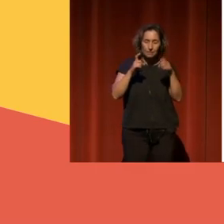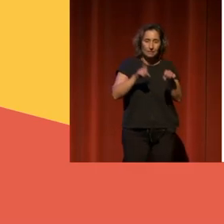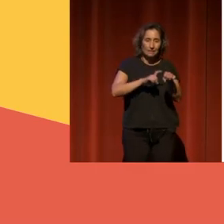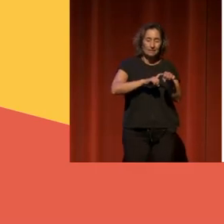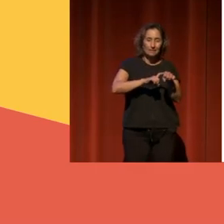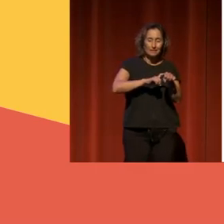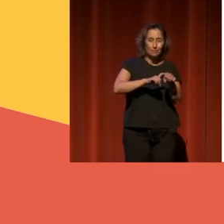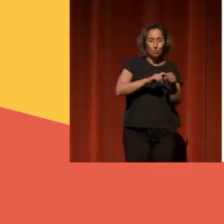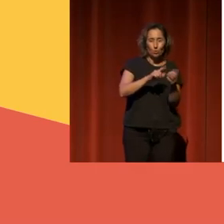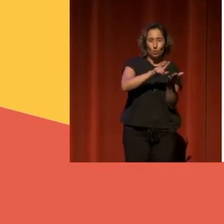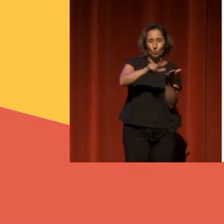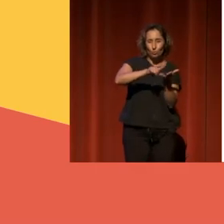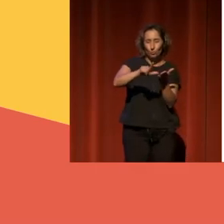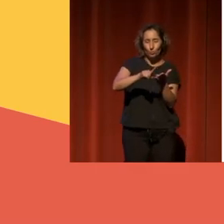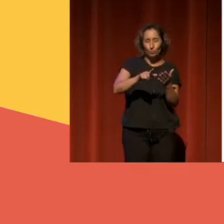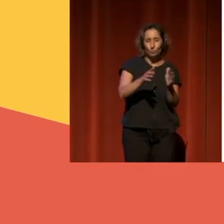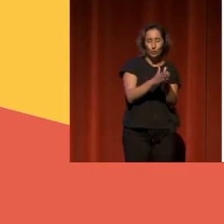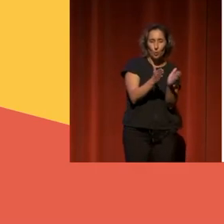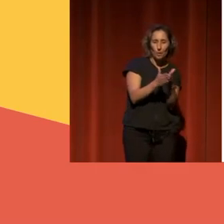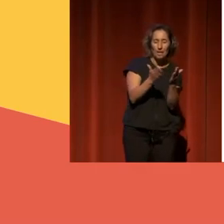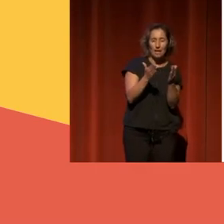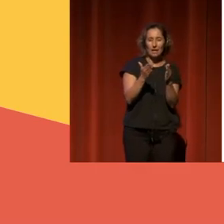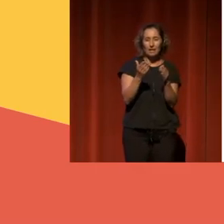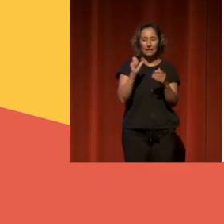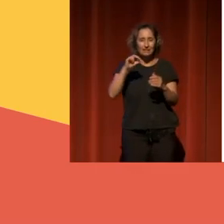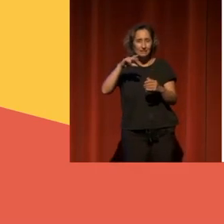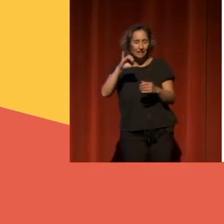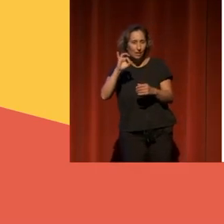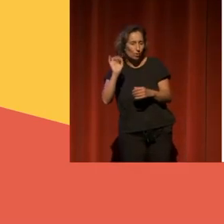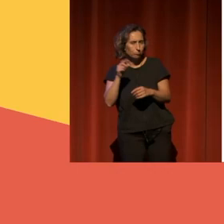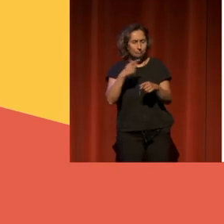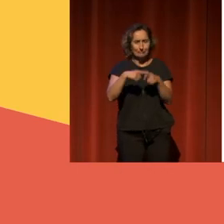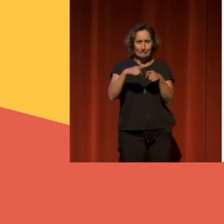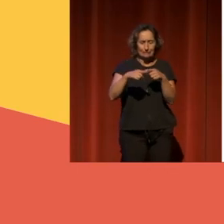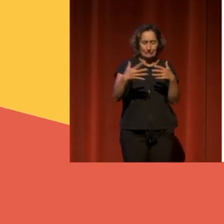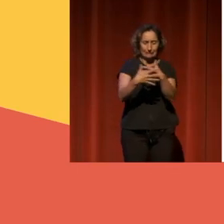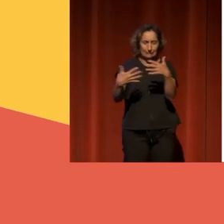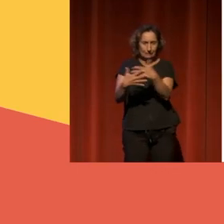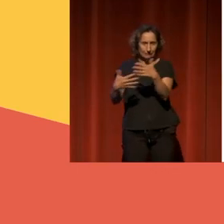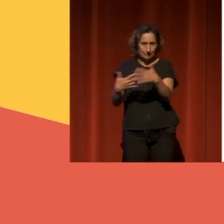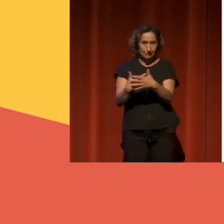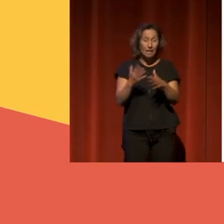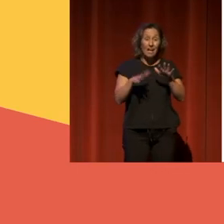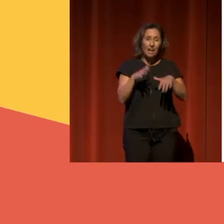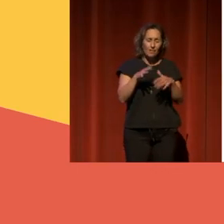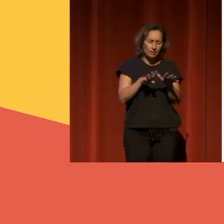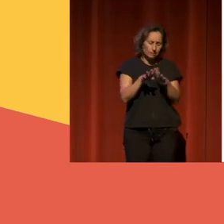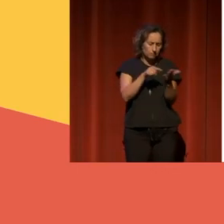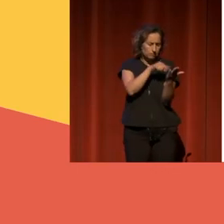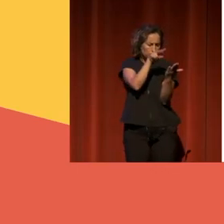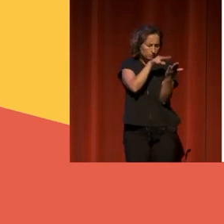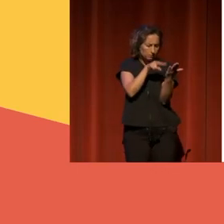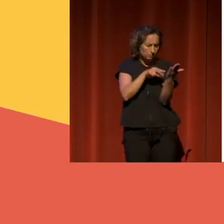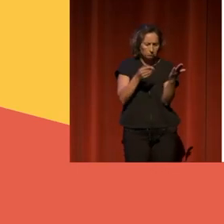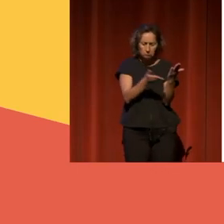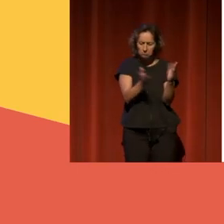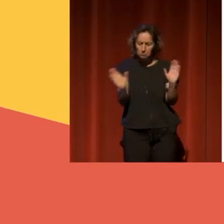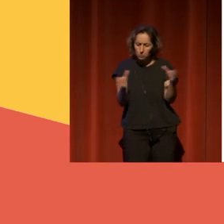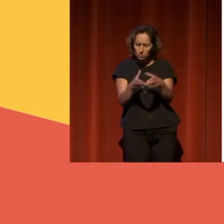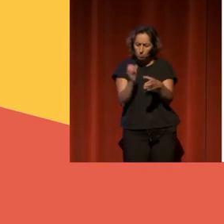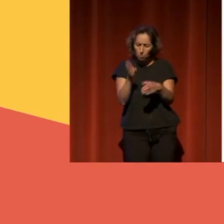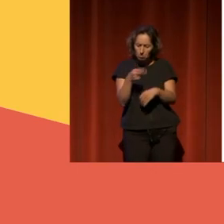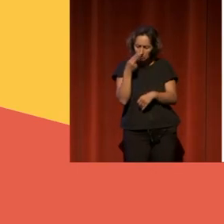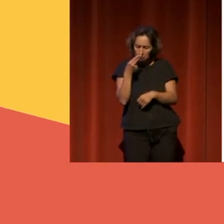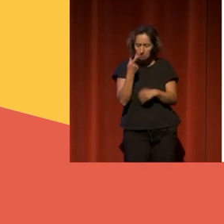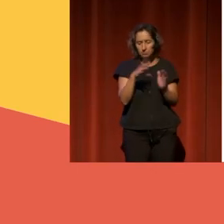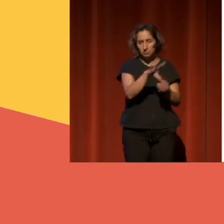géneros literarios, entre novelas, ensayo, y a veces también se miran las reseñas críticas o que sea de interés para el grupo del club de